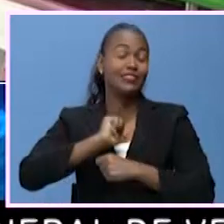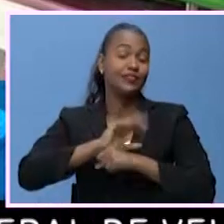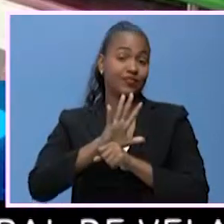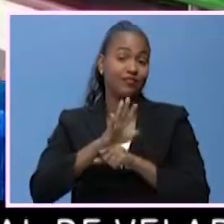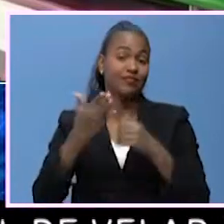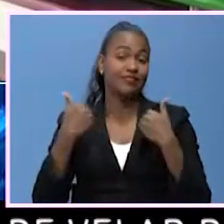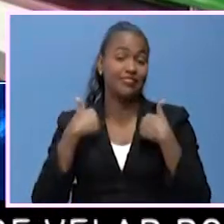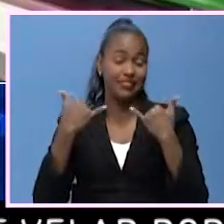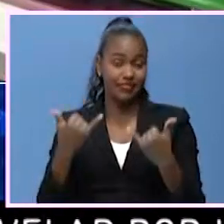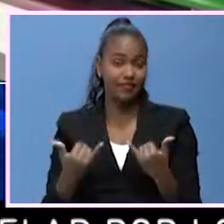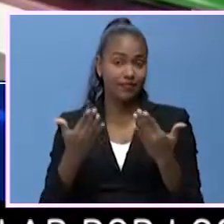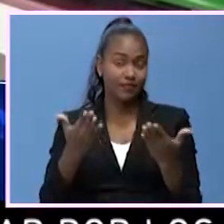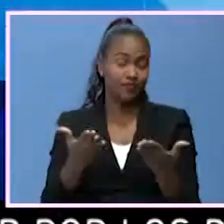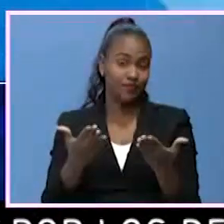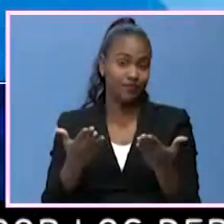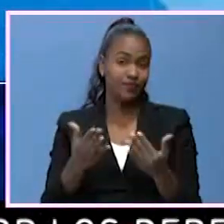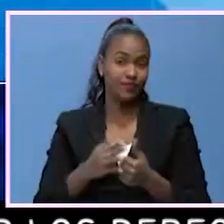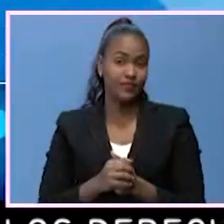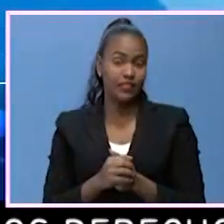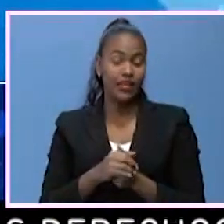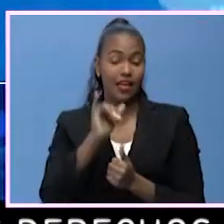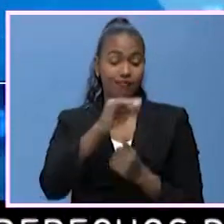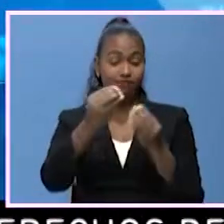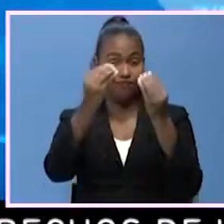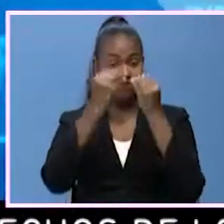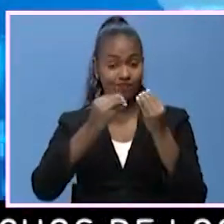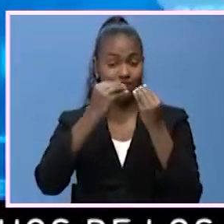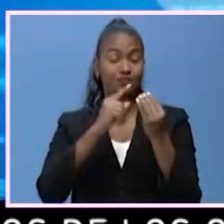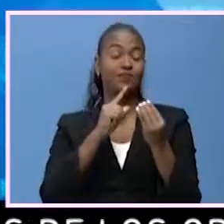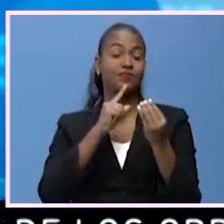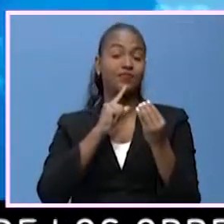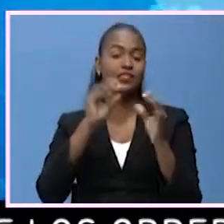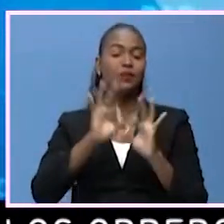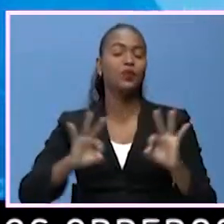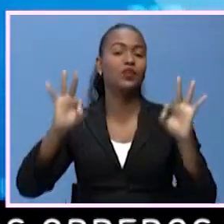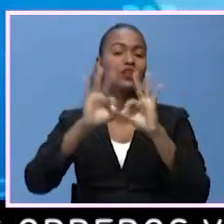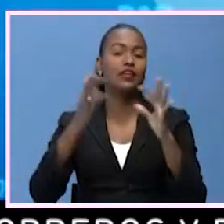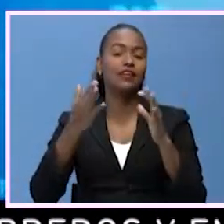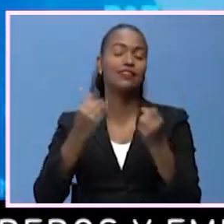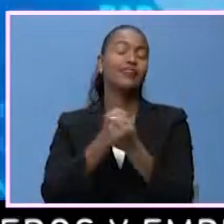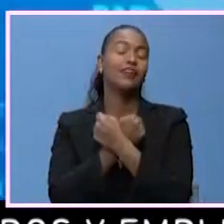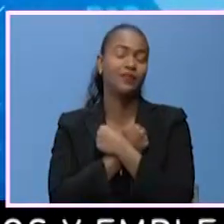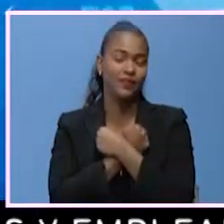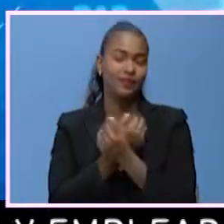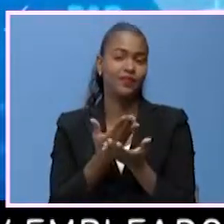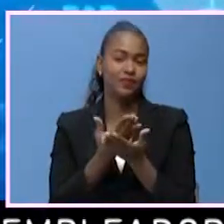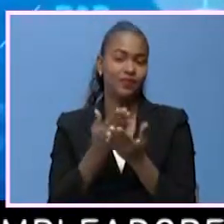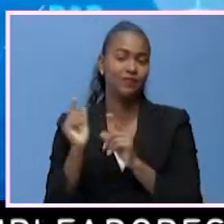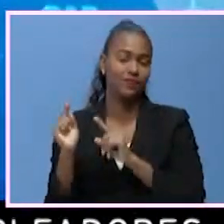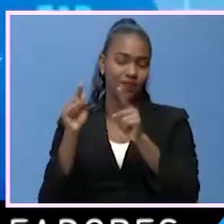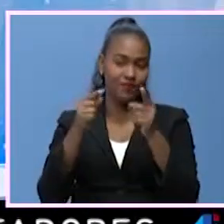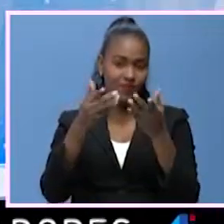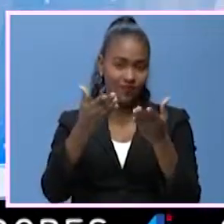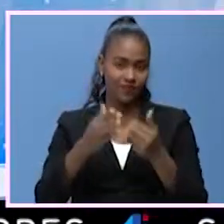pandemia COVID-19 nos ha enseñado lo que realmente importa, que es el amor.